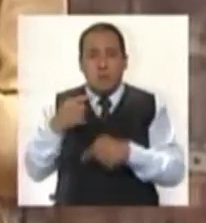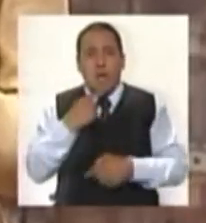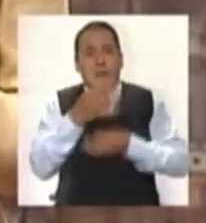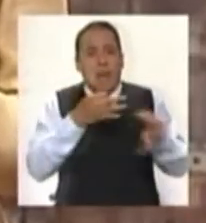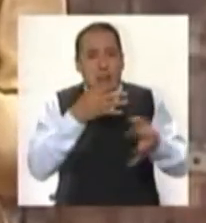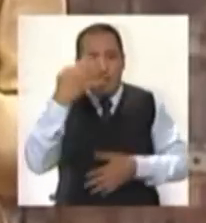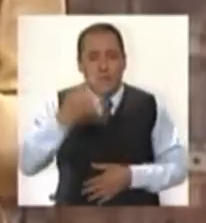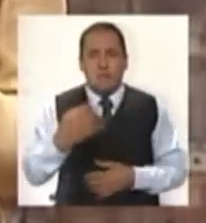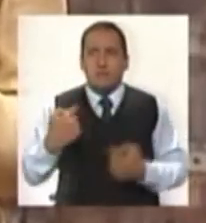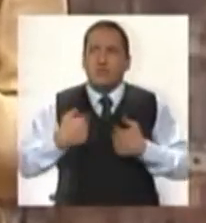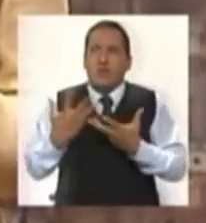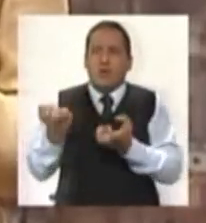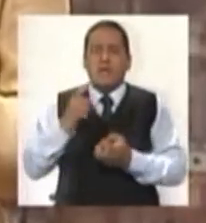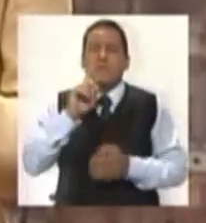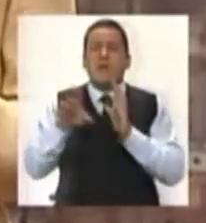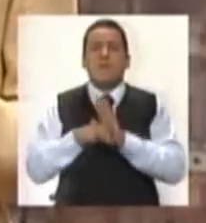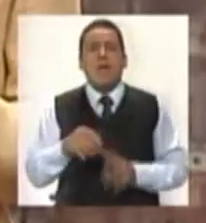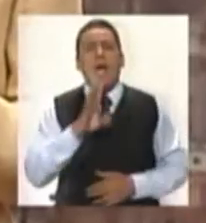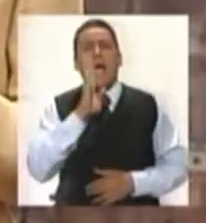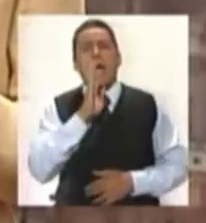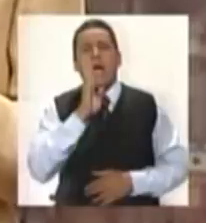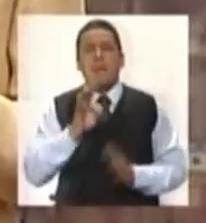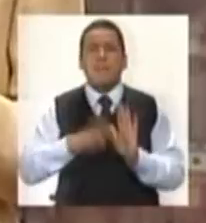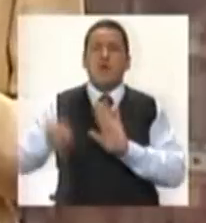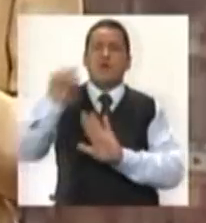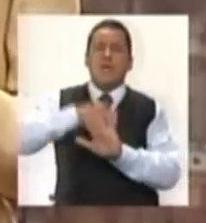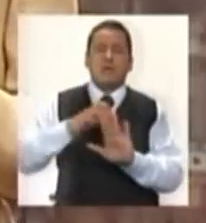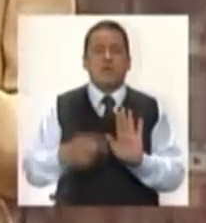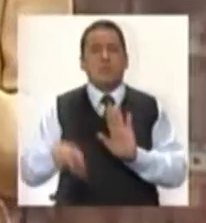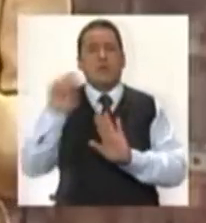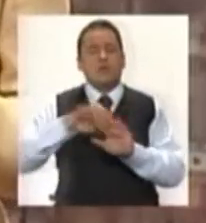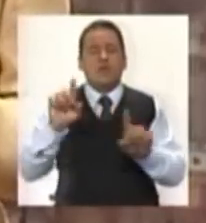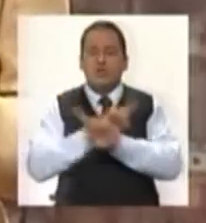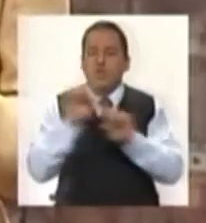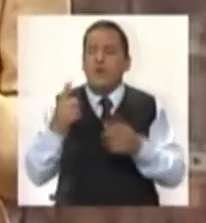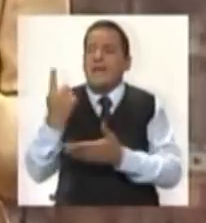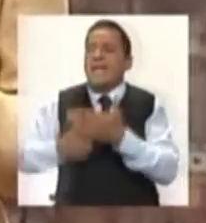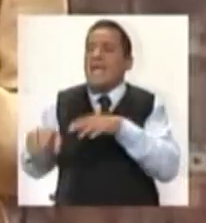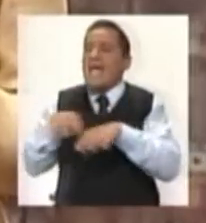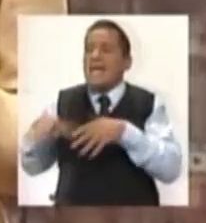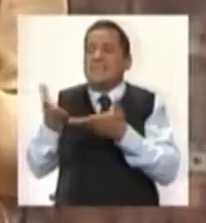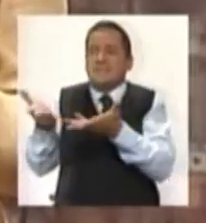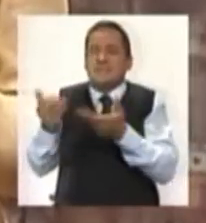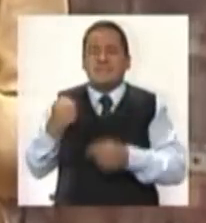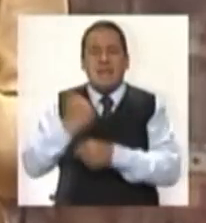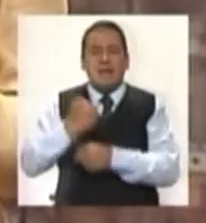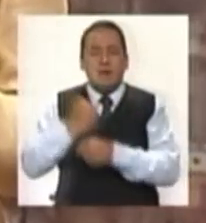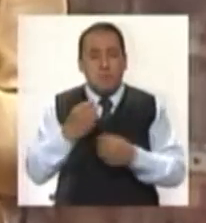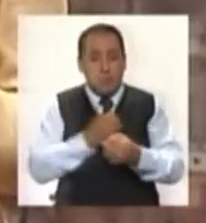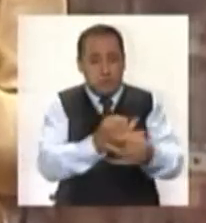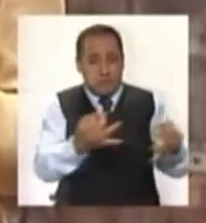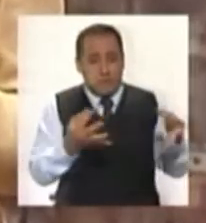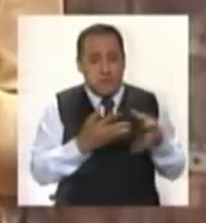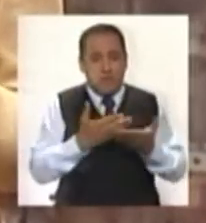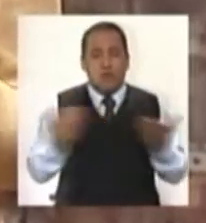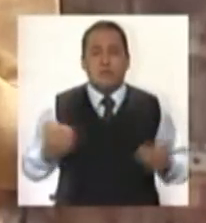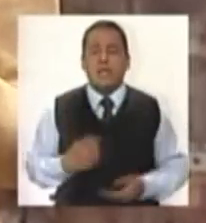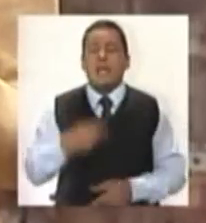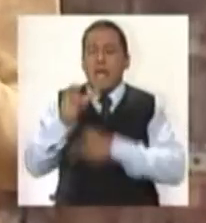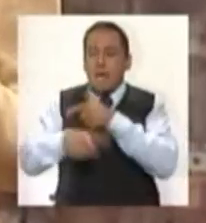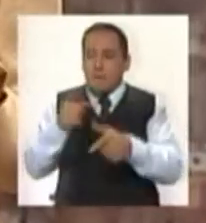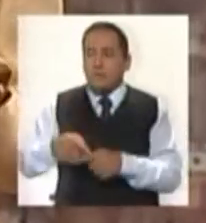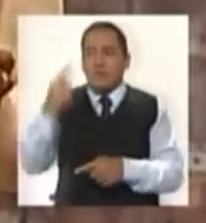satisfactoria. No queremos que nos digan qué proyectos esperan hacer, sino qué hicieron. Por las razones expuestas, el pueblo la